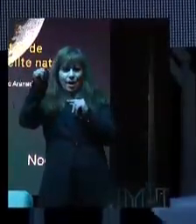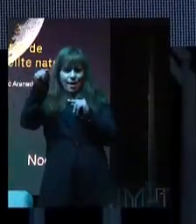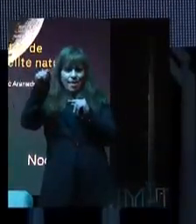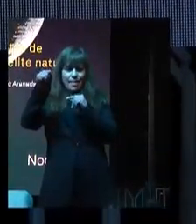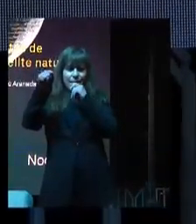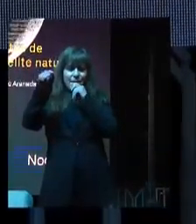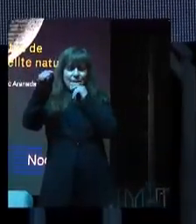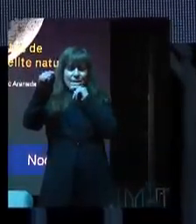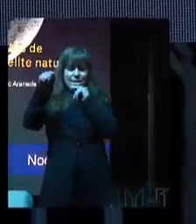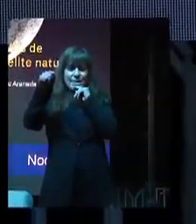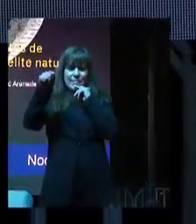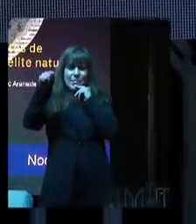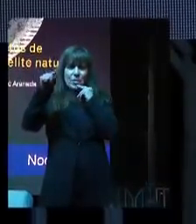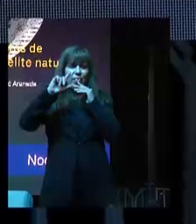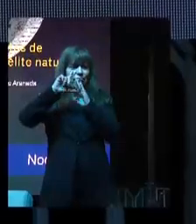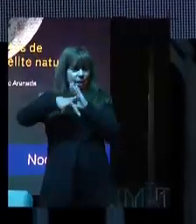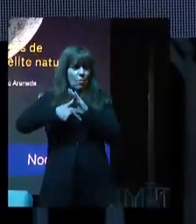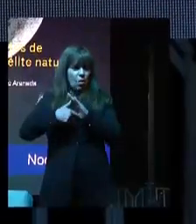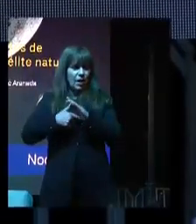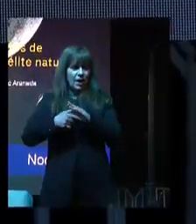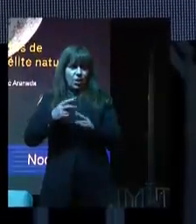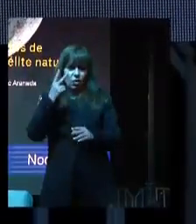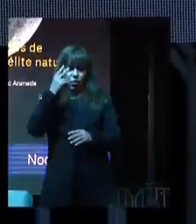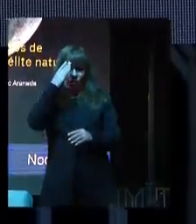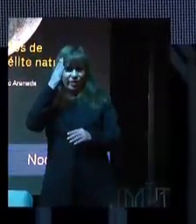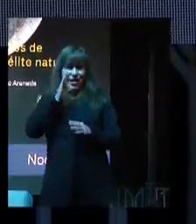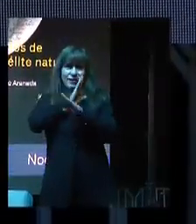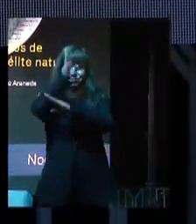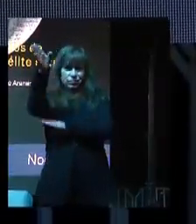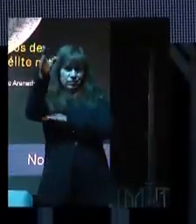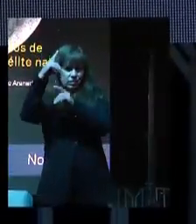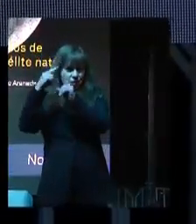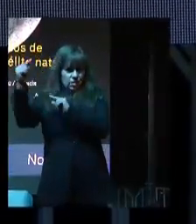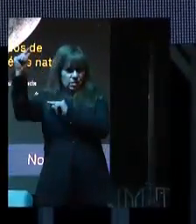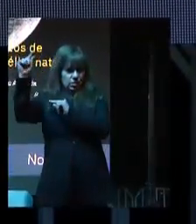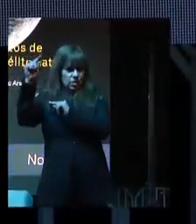gentil, porque uno se demora 2 días en llegar a la Luna y